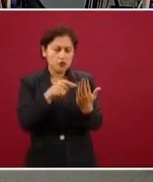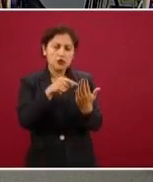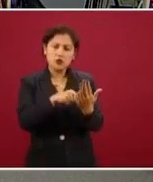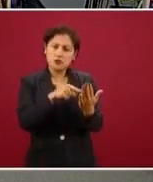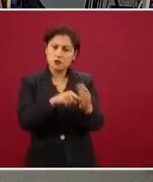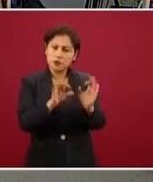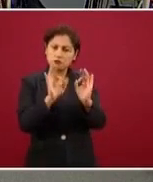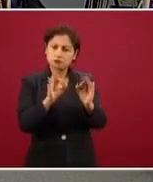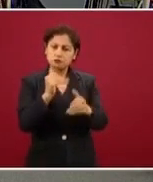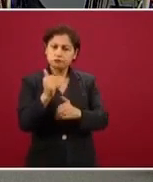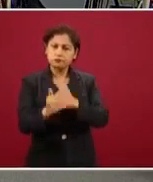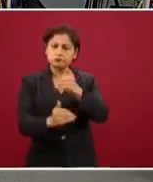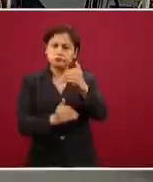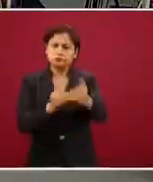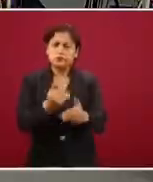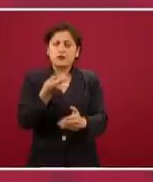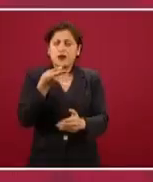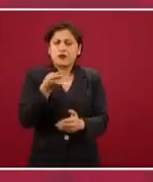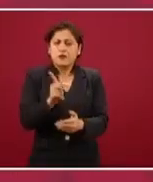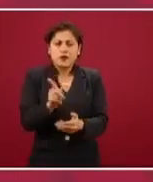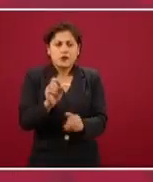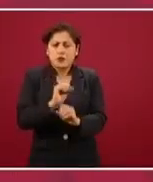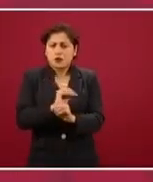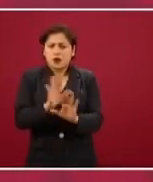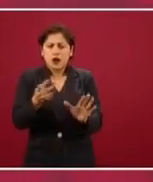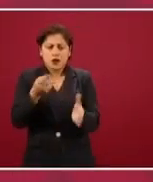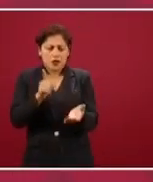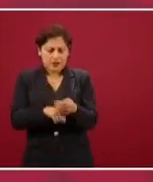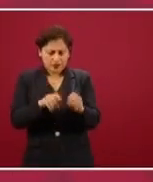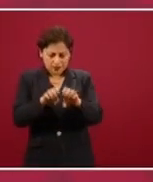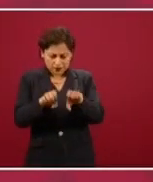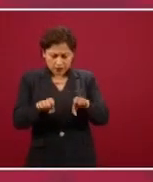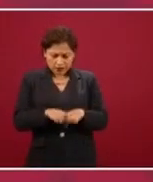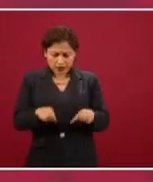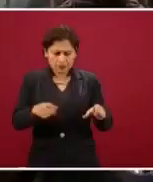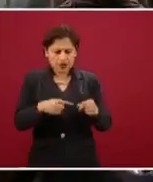hay diferencias, como en todo.